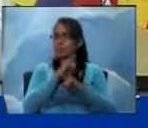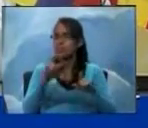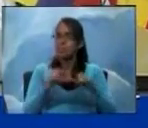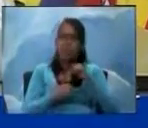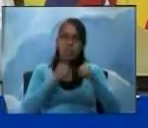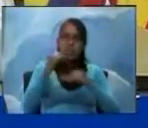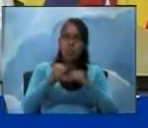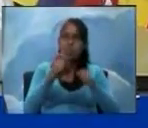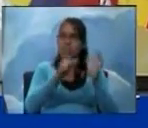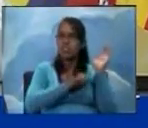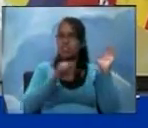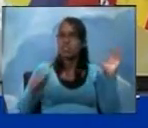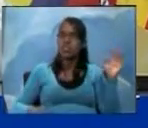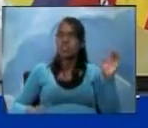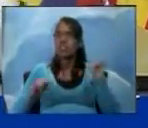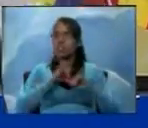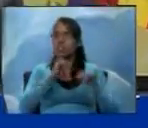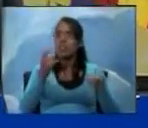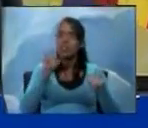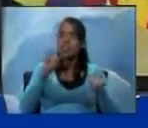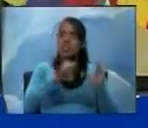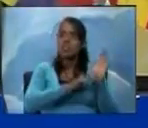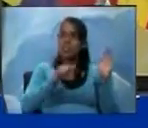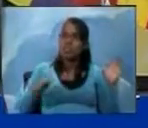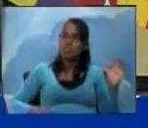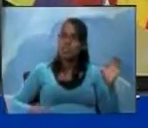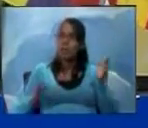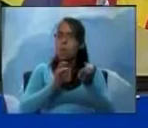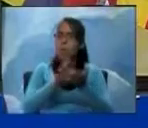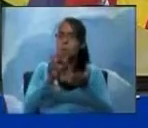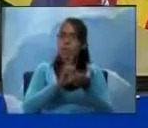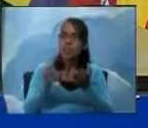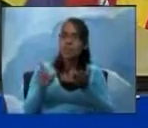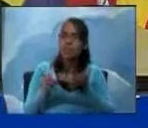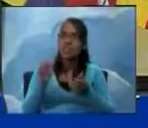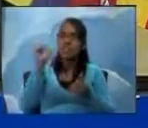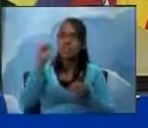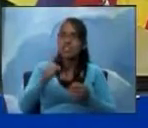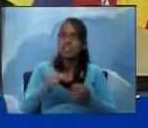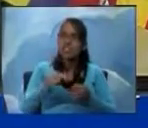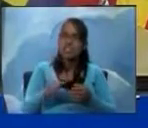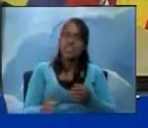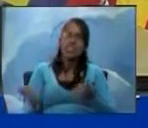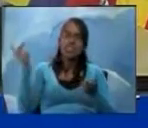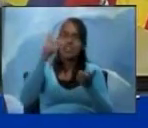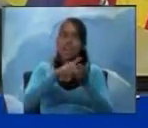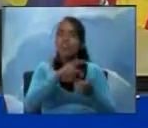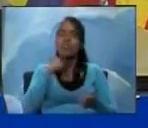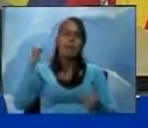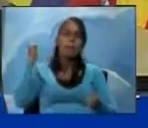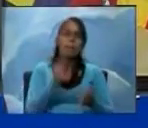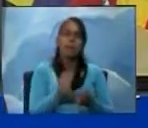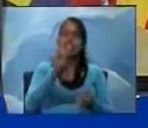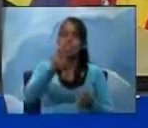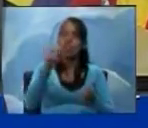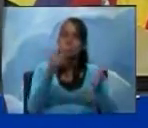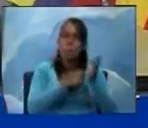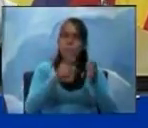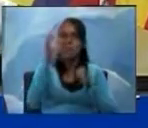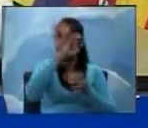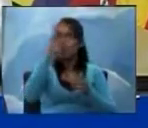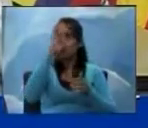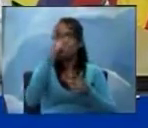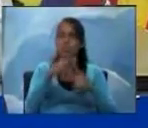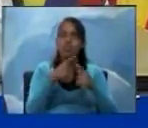corrido al Señor, ya le habían dicho al Señor, vete de aquí, si llegando matas 2,000 cochinos. Los demonios